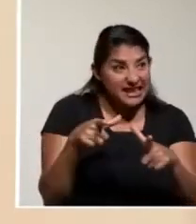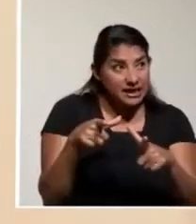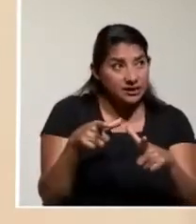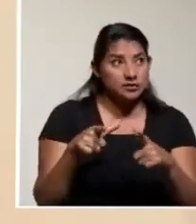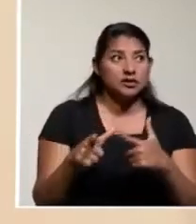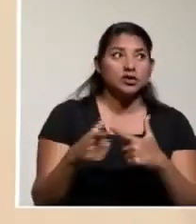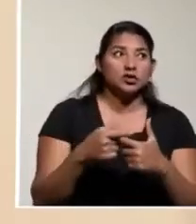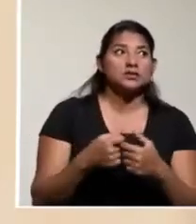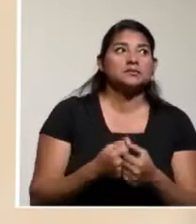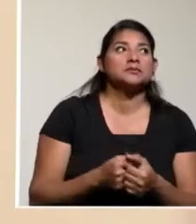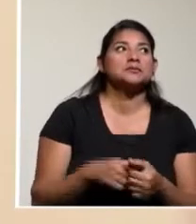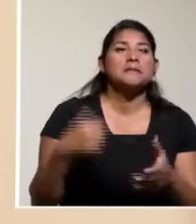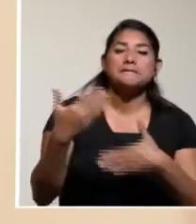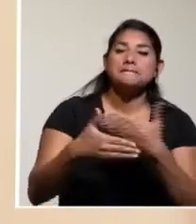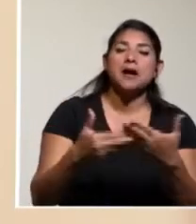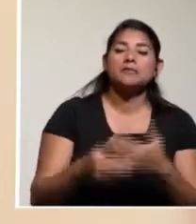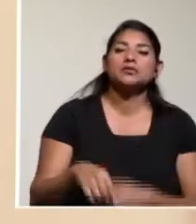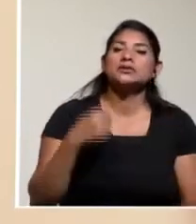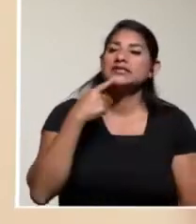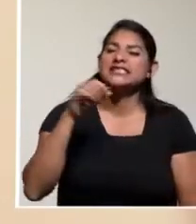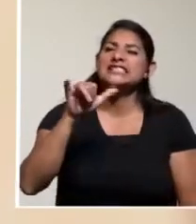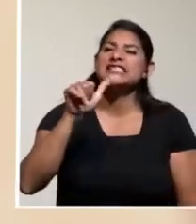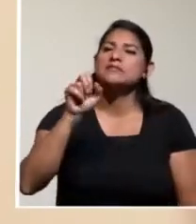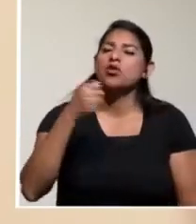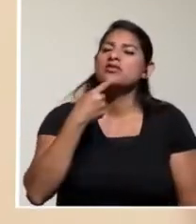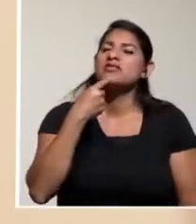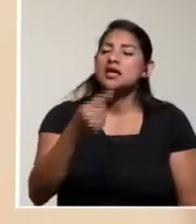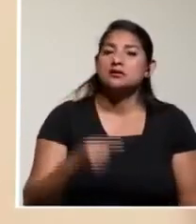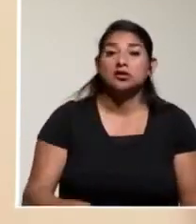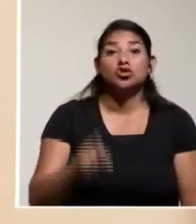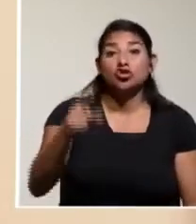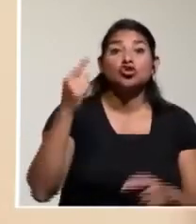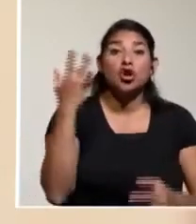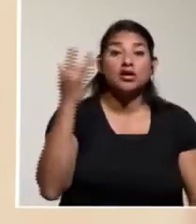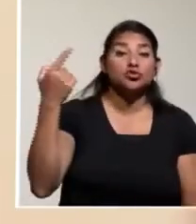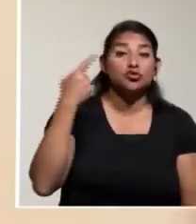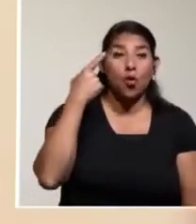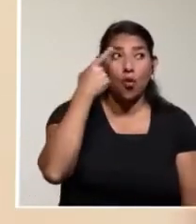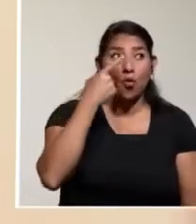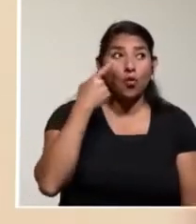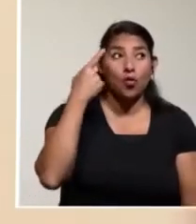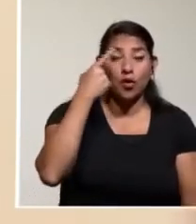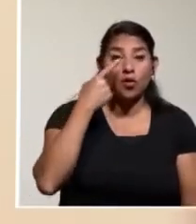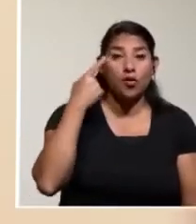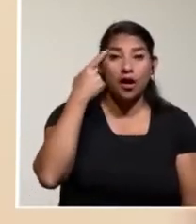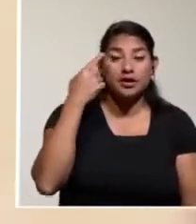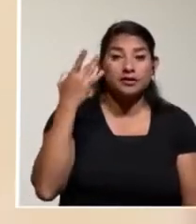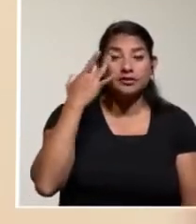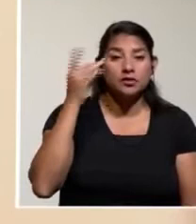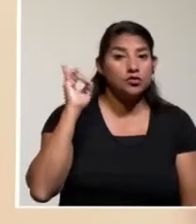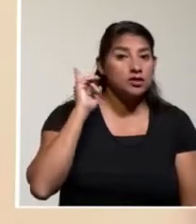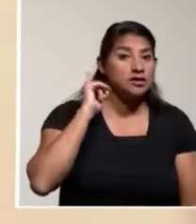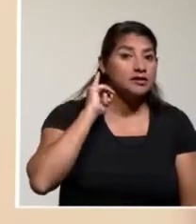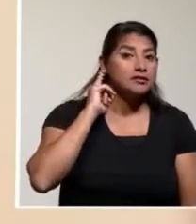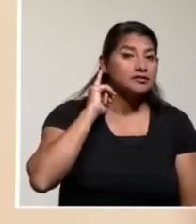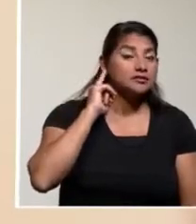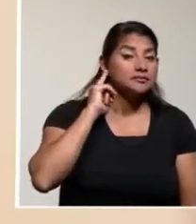So, Simon Says, touch your eyes. Simon Says, touch your ears.